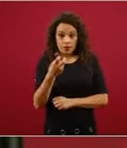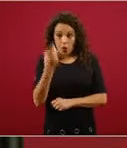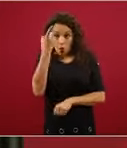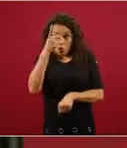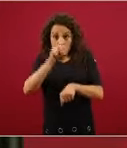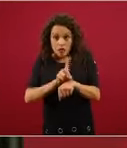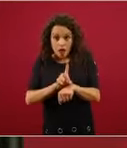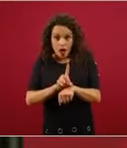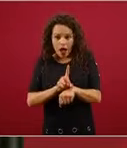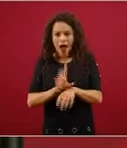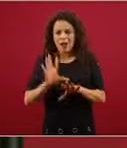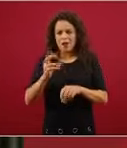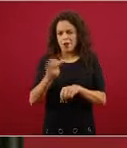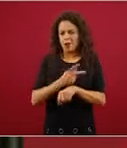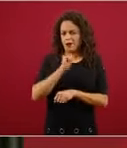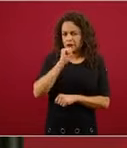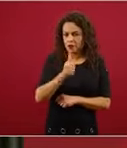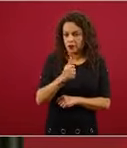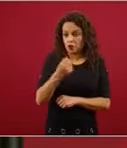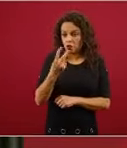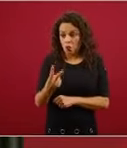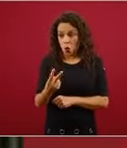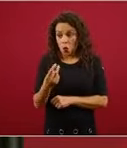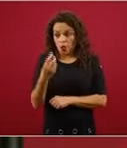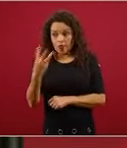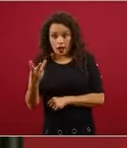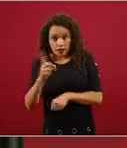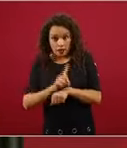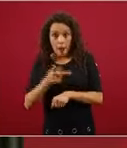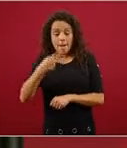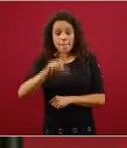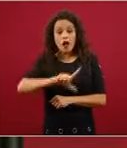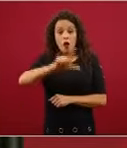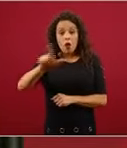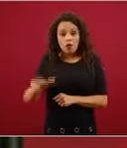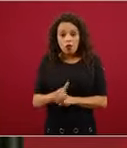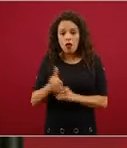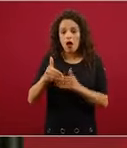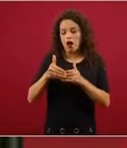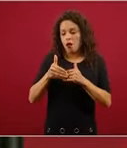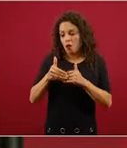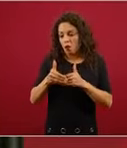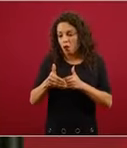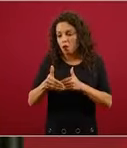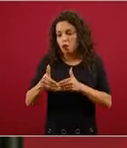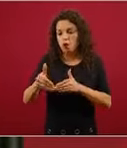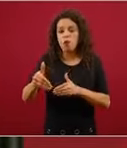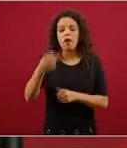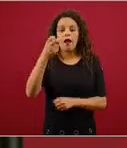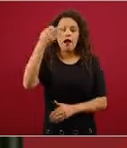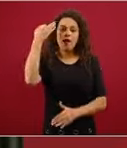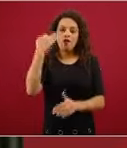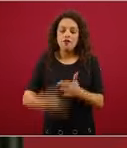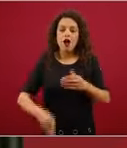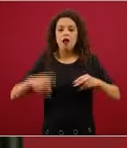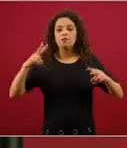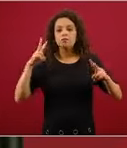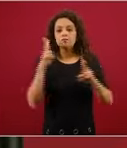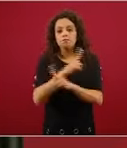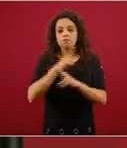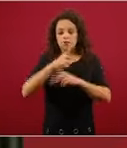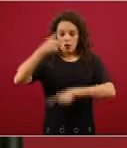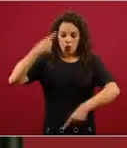nada, durante 2, durante 3, pero progresivamente empieza a haber un estado de falta de oxigenación de la